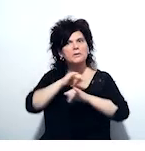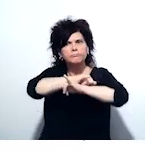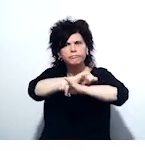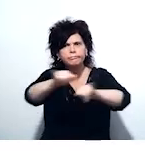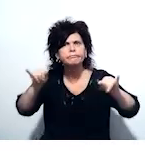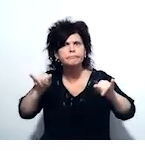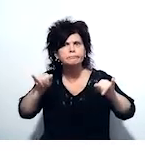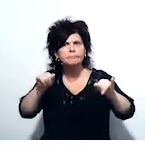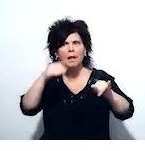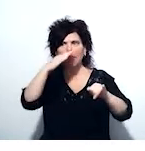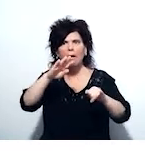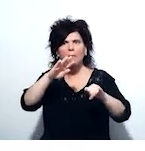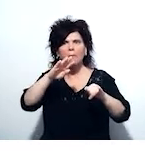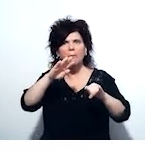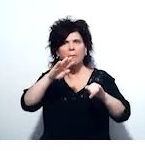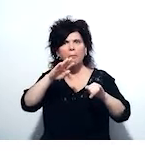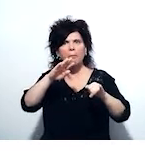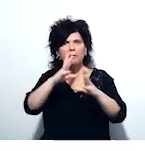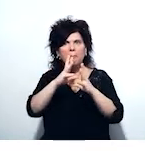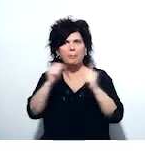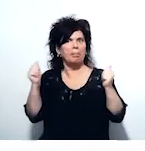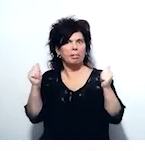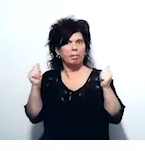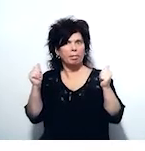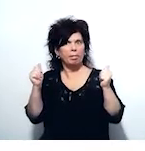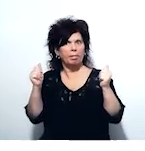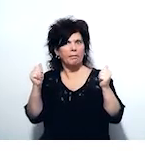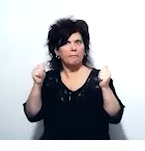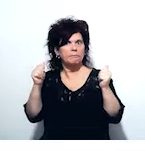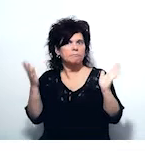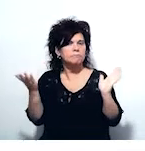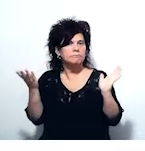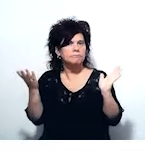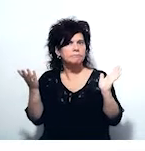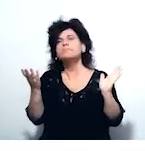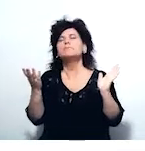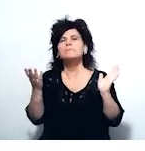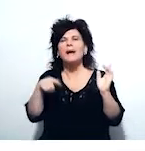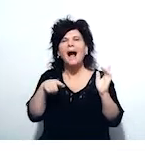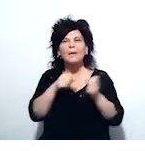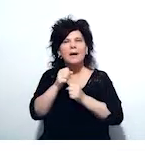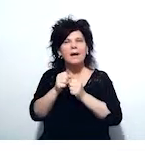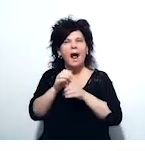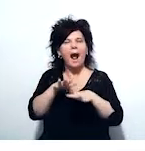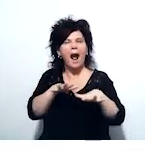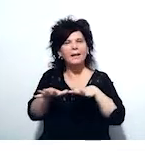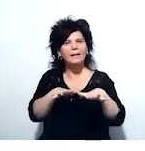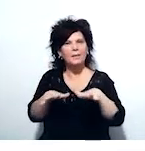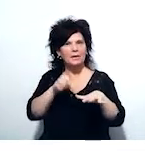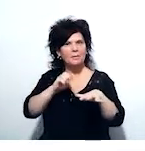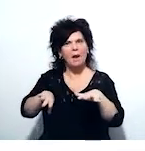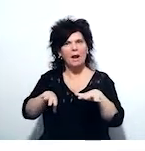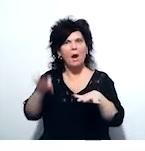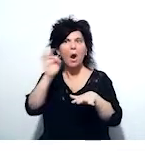después desaparecen, o porque los dan de baja por la actividad maliciosa, o simplemente porque